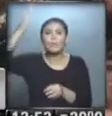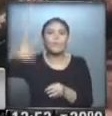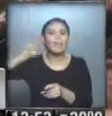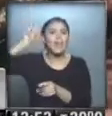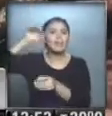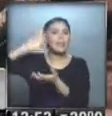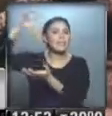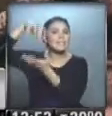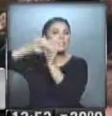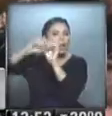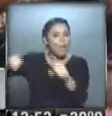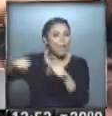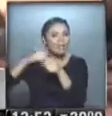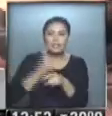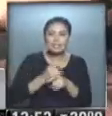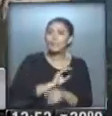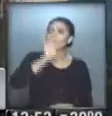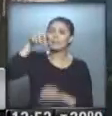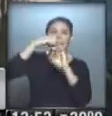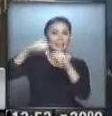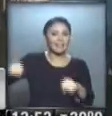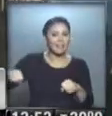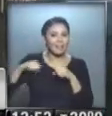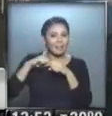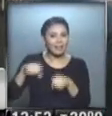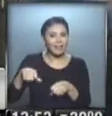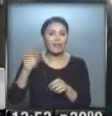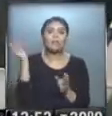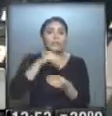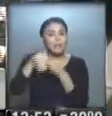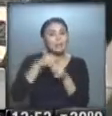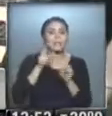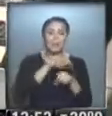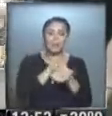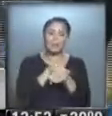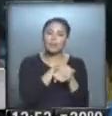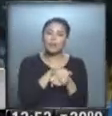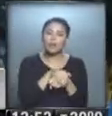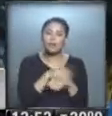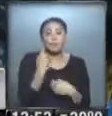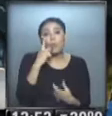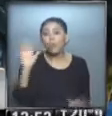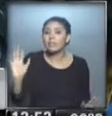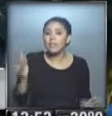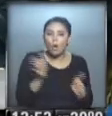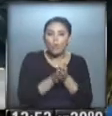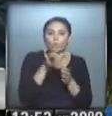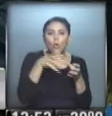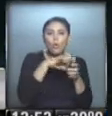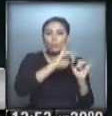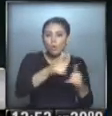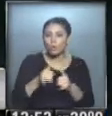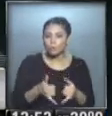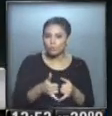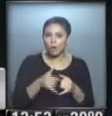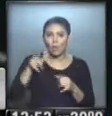Jura, y a menudo yo iba a esquiar con la familia, con amigos. Y un día estaba con un grupo de chicos en